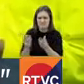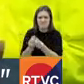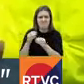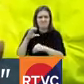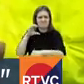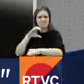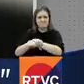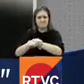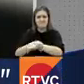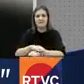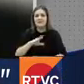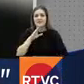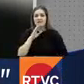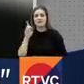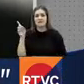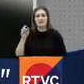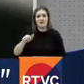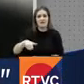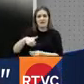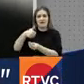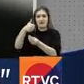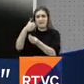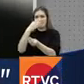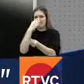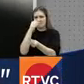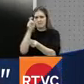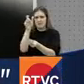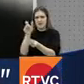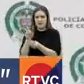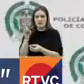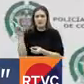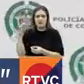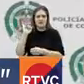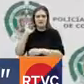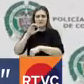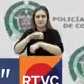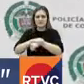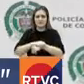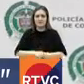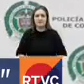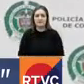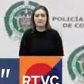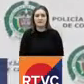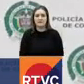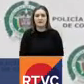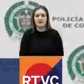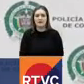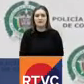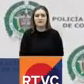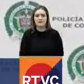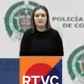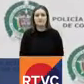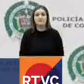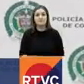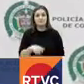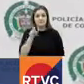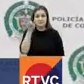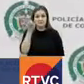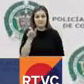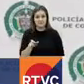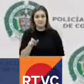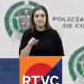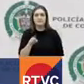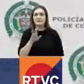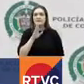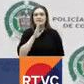Antioquia, fue capturado uno de sus presuntos cabecillas, alias Cartagena. Le rendía cuentas directamente a alias Richard,